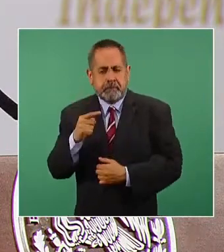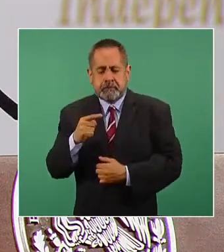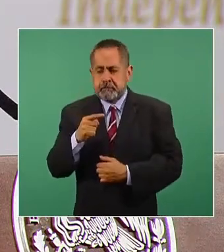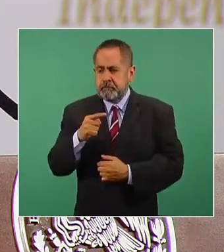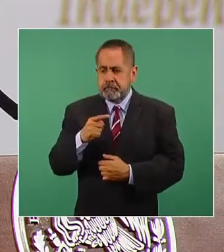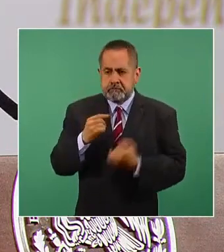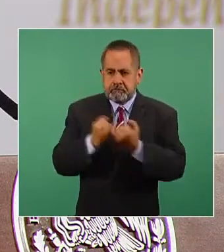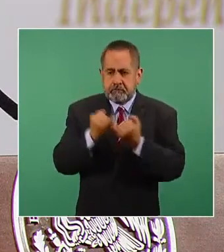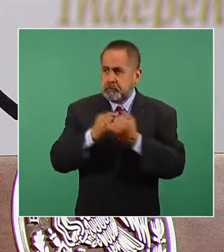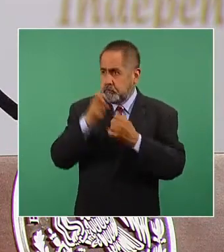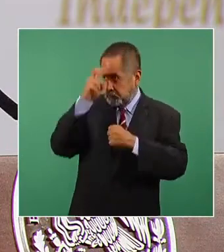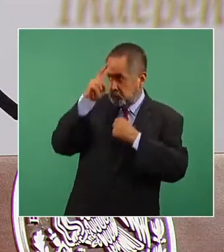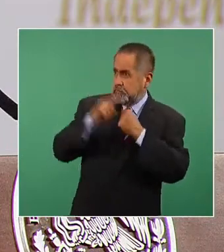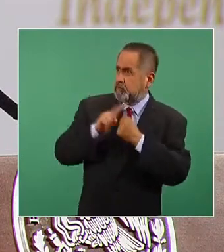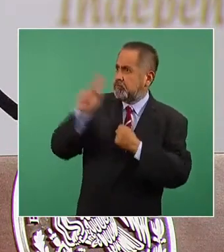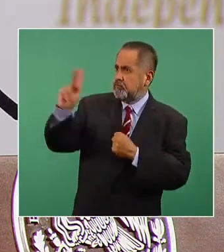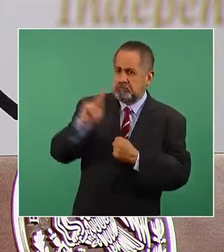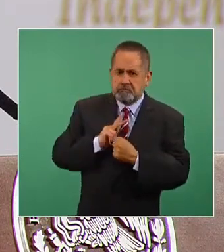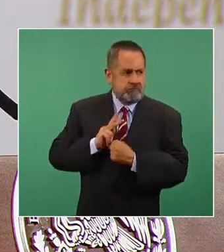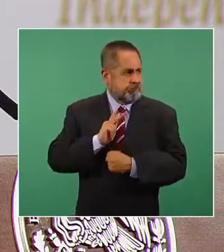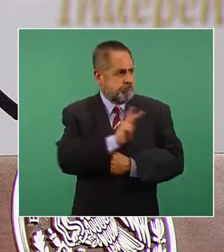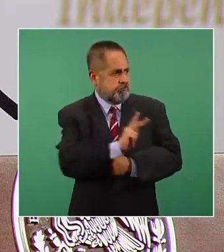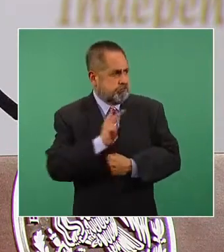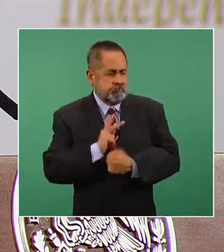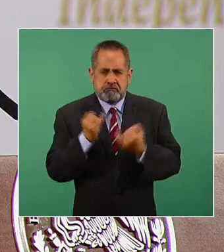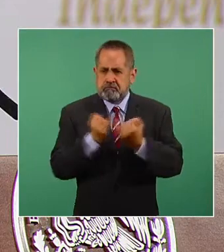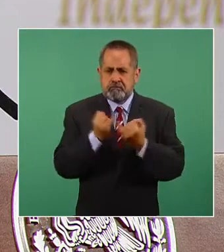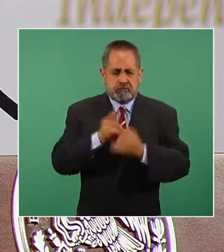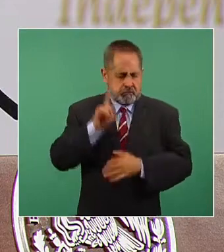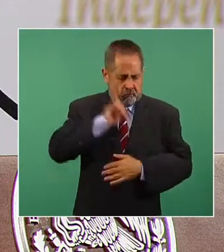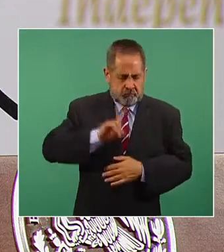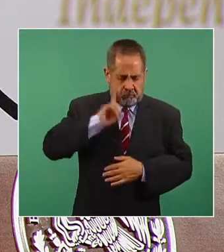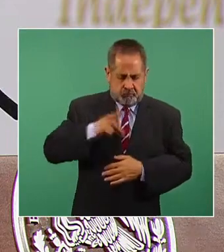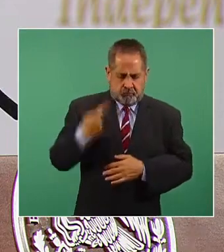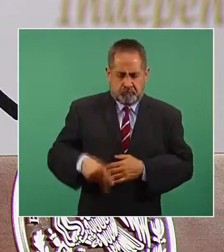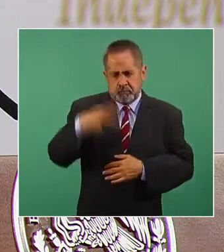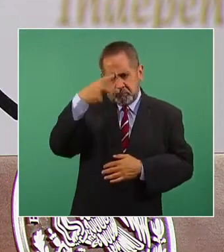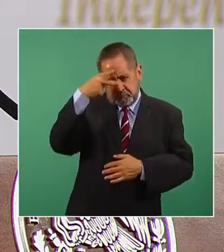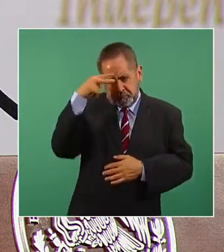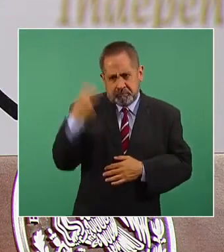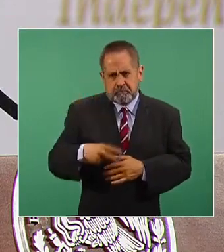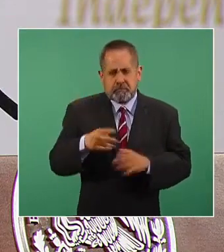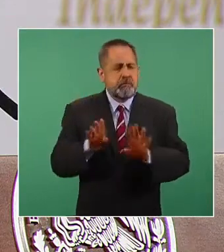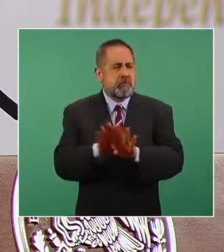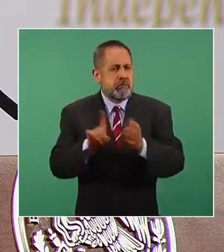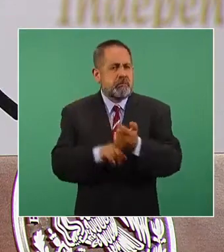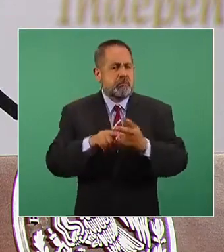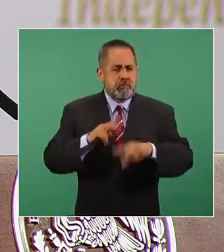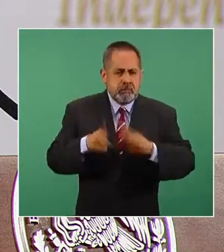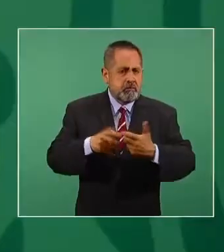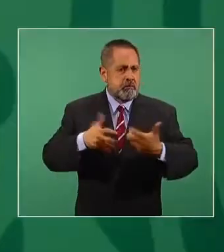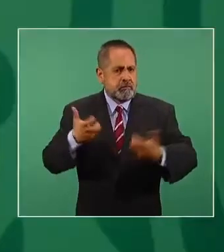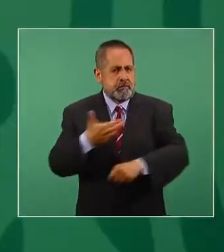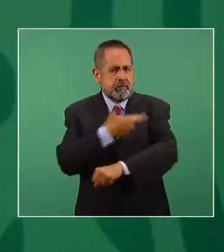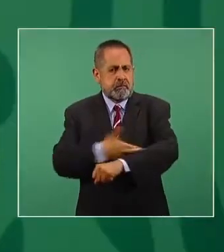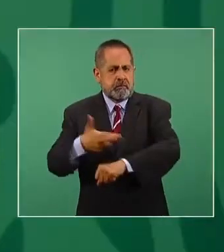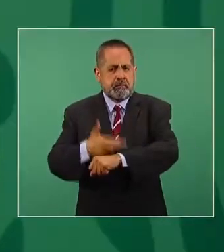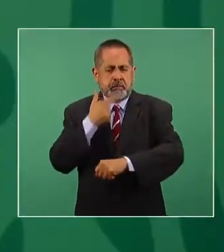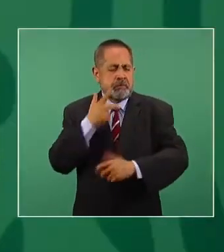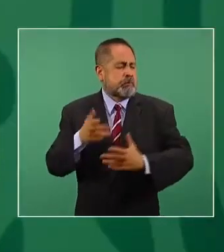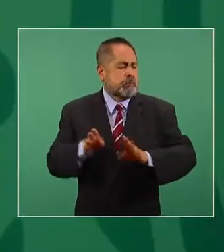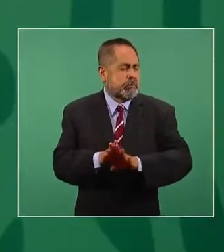sus pares europeas, la situación de la mujer mexicana y cómo podía mejorar. El